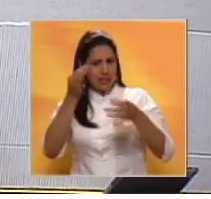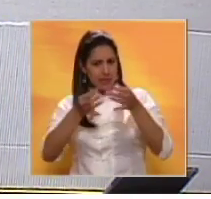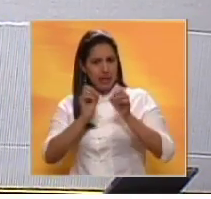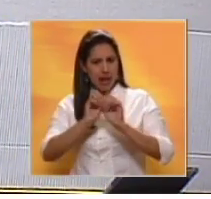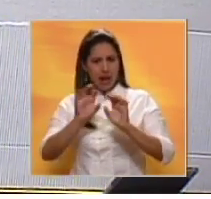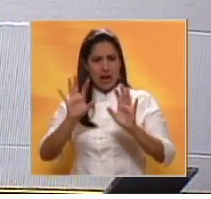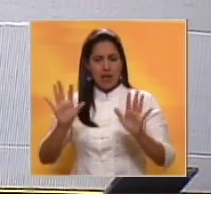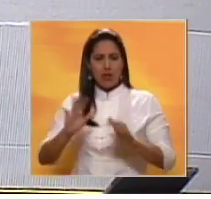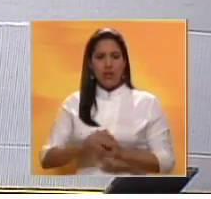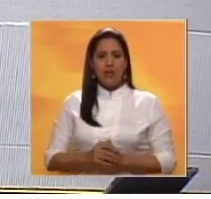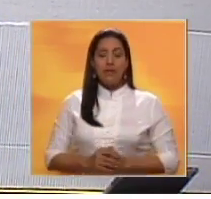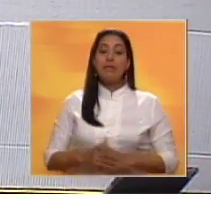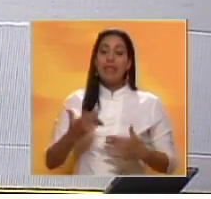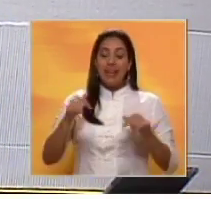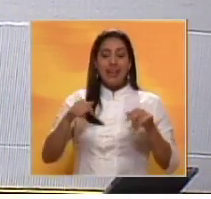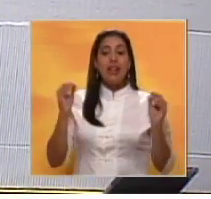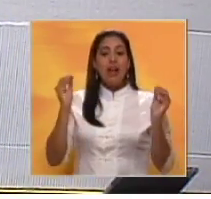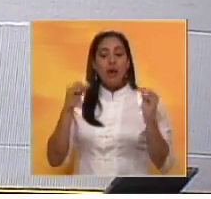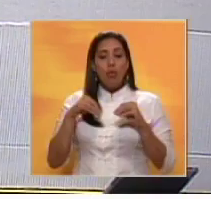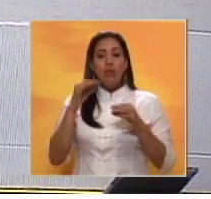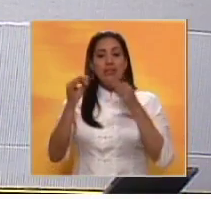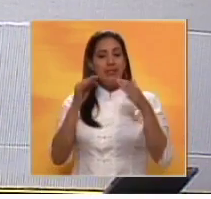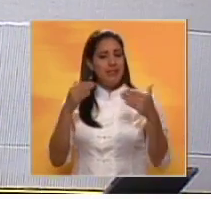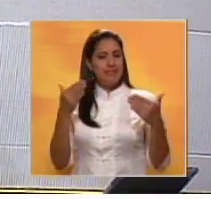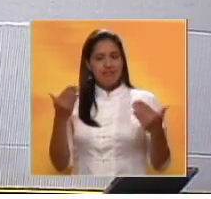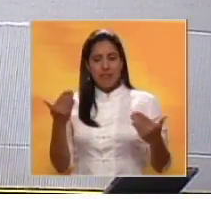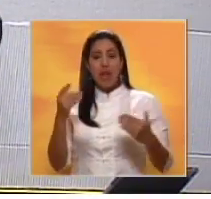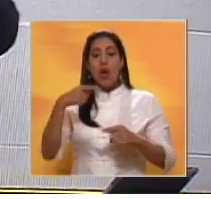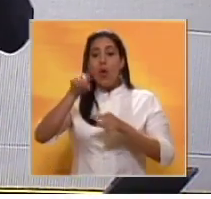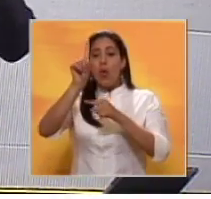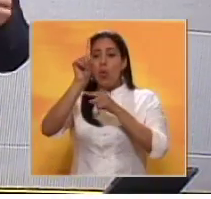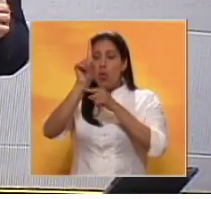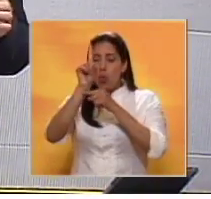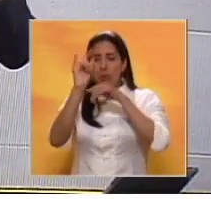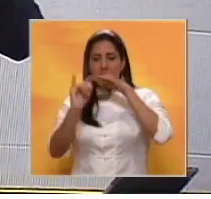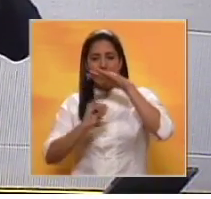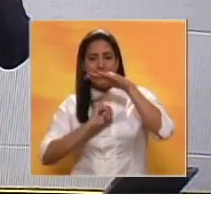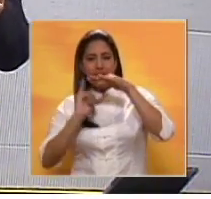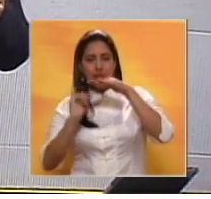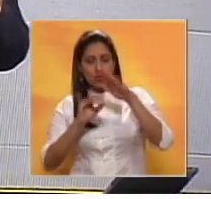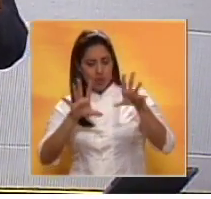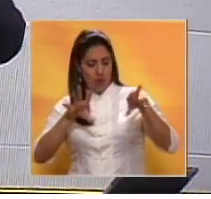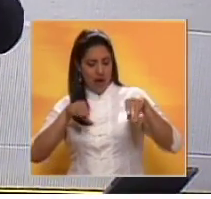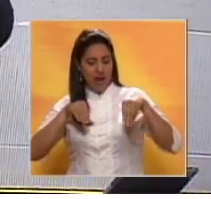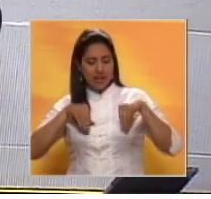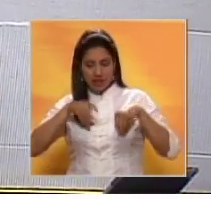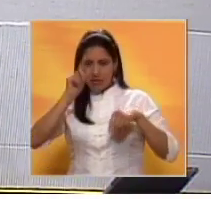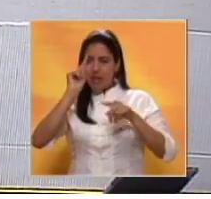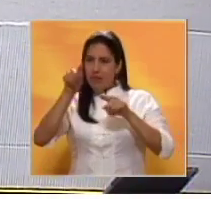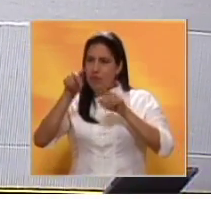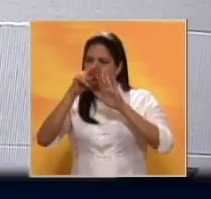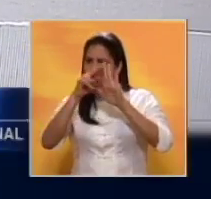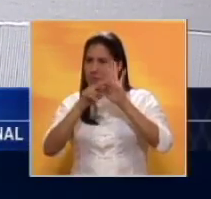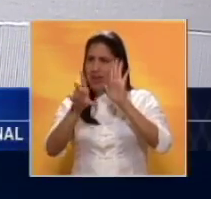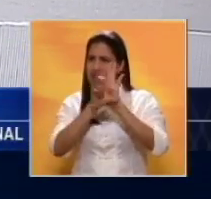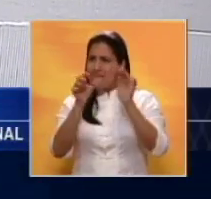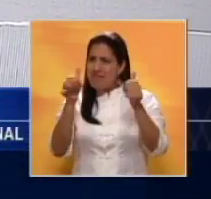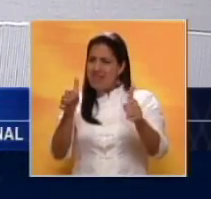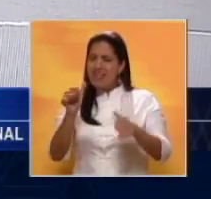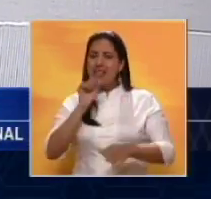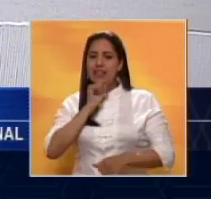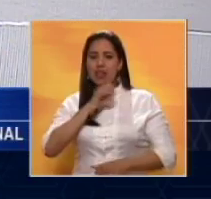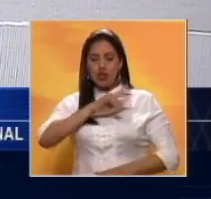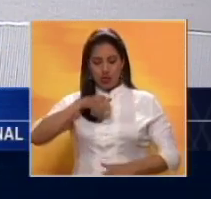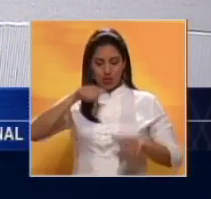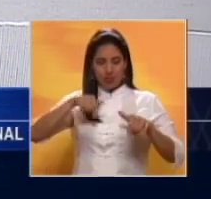diputadas, este acuerdo dice que la única institución que ellos reconocen desde el punto de vista legislativo